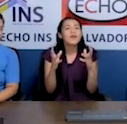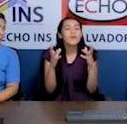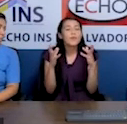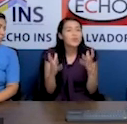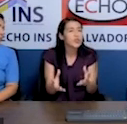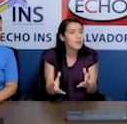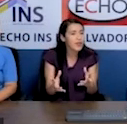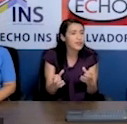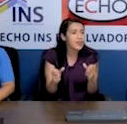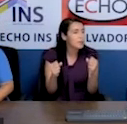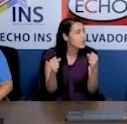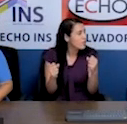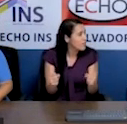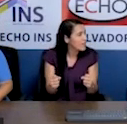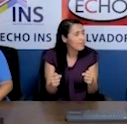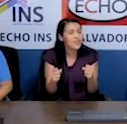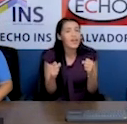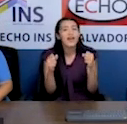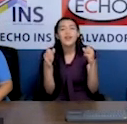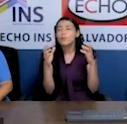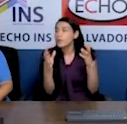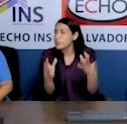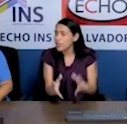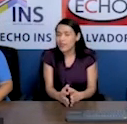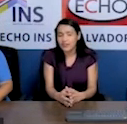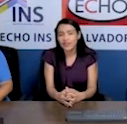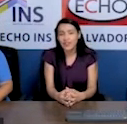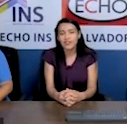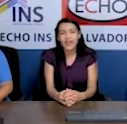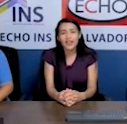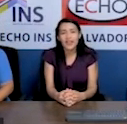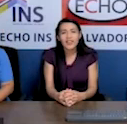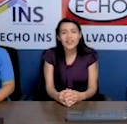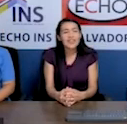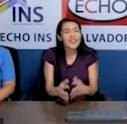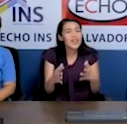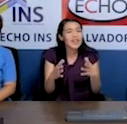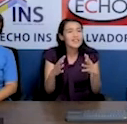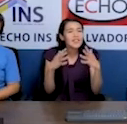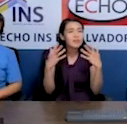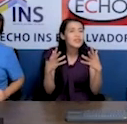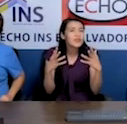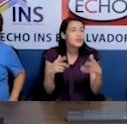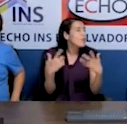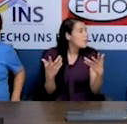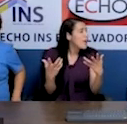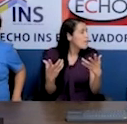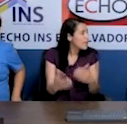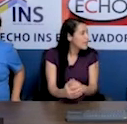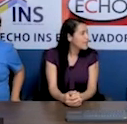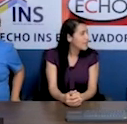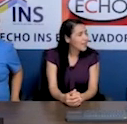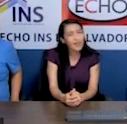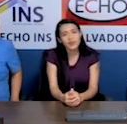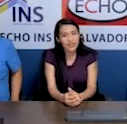paliativos hablábamos mucho de muerte, mucho de final de vida, mucho de trascendencia, y qué servicios no ven